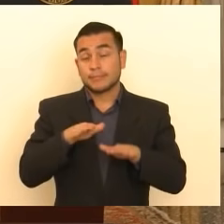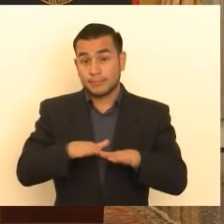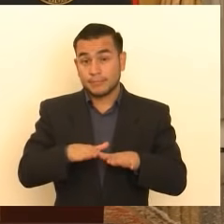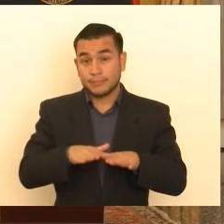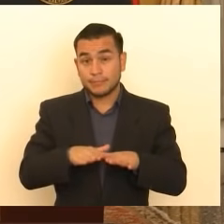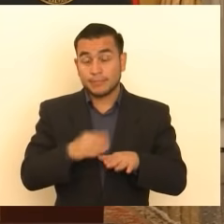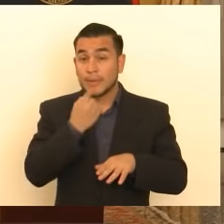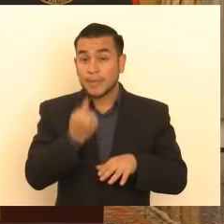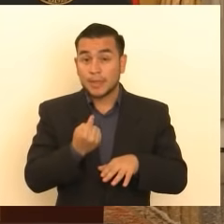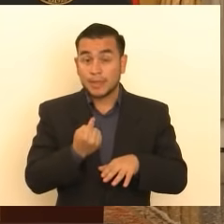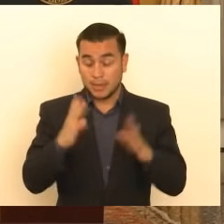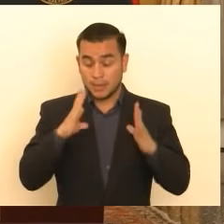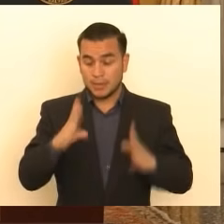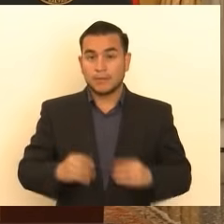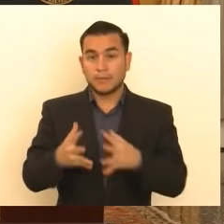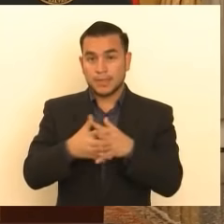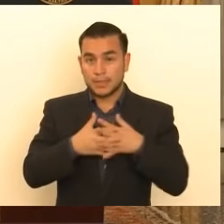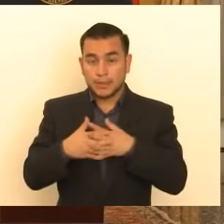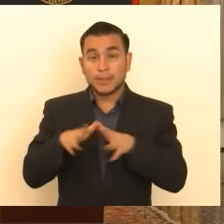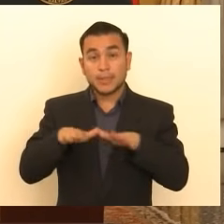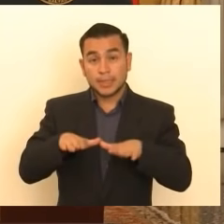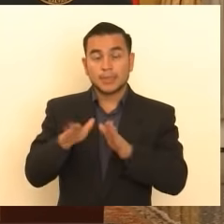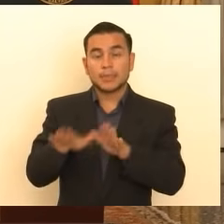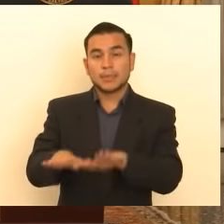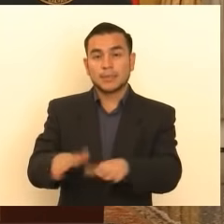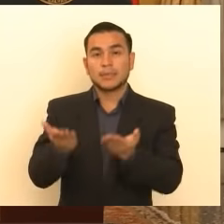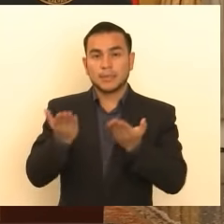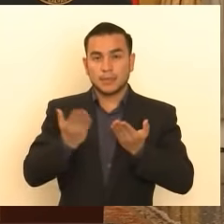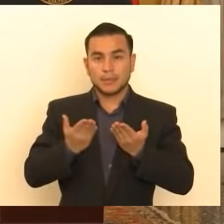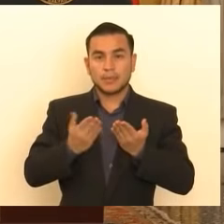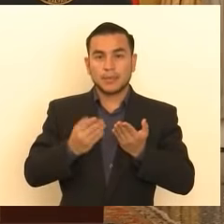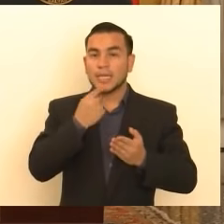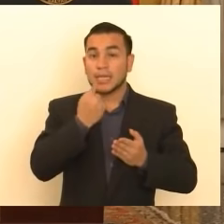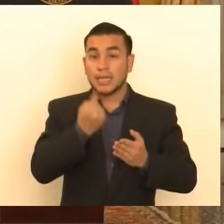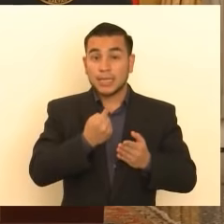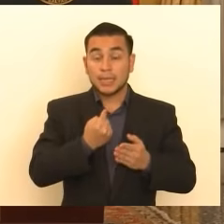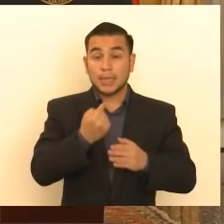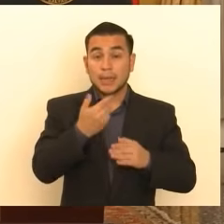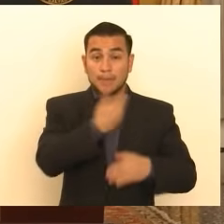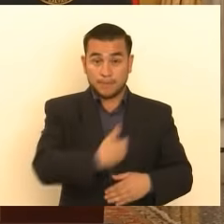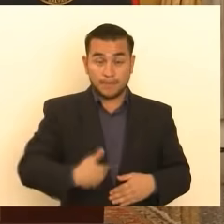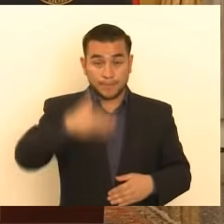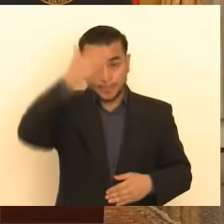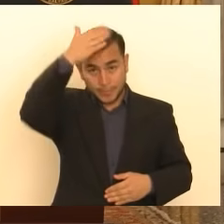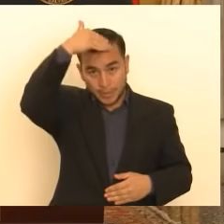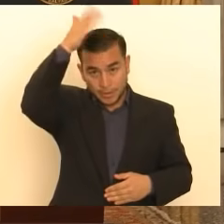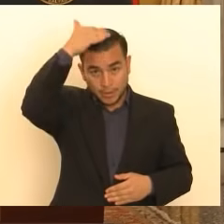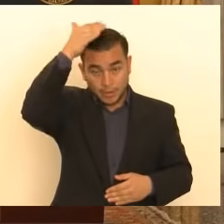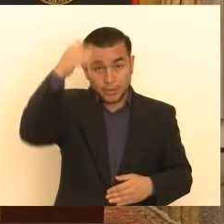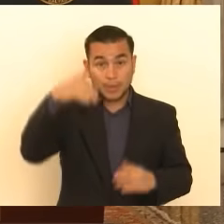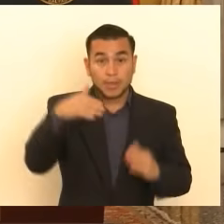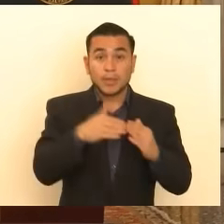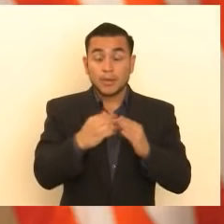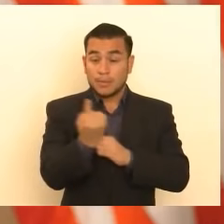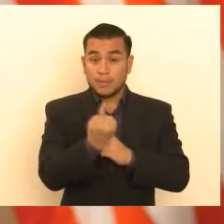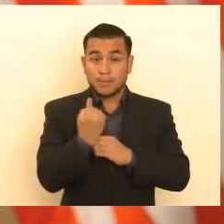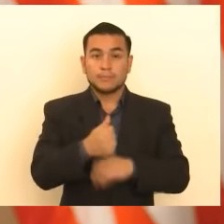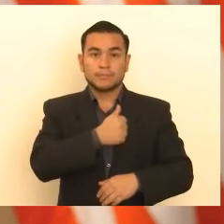al gobierno de Estados Unidos, al gobierno del presidente Trump, a sus enviados aquí a El Salvador,